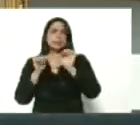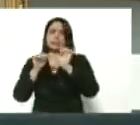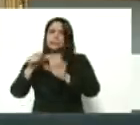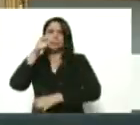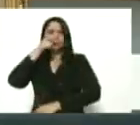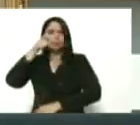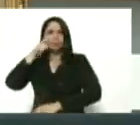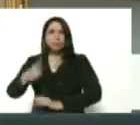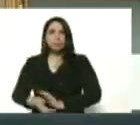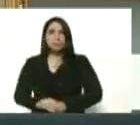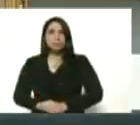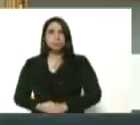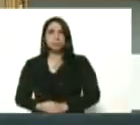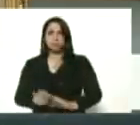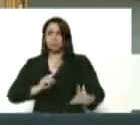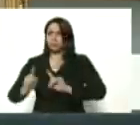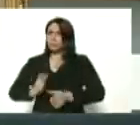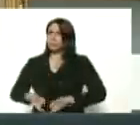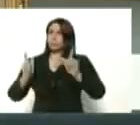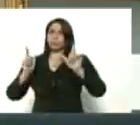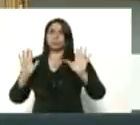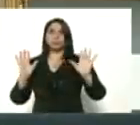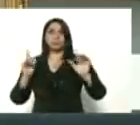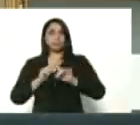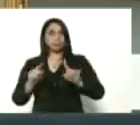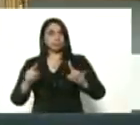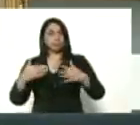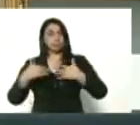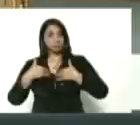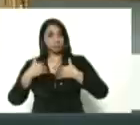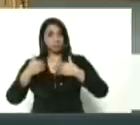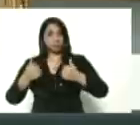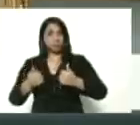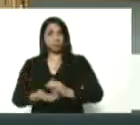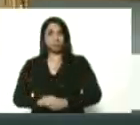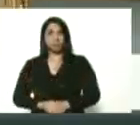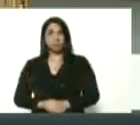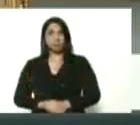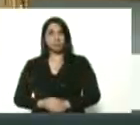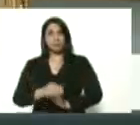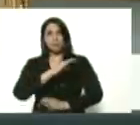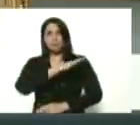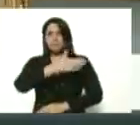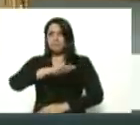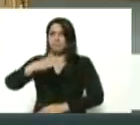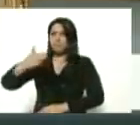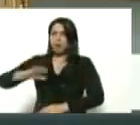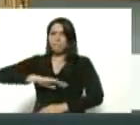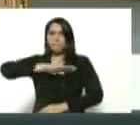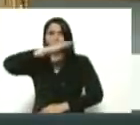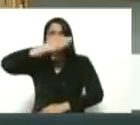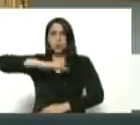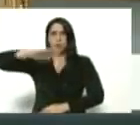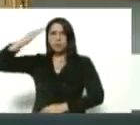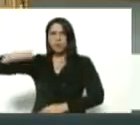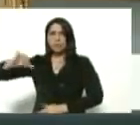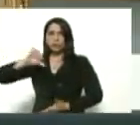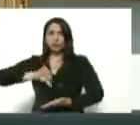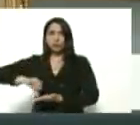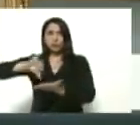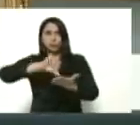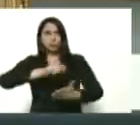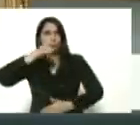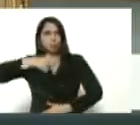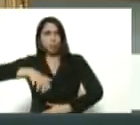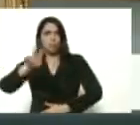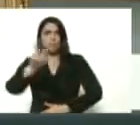permanente, activada para la seguridad de los mares, de las montañas, de las ciudades, de todo el pueblo de